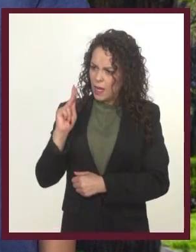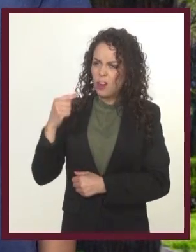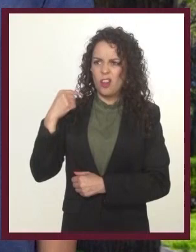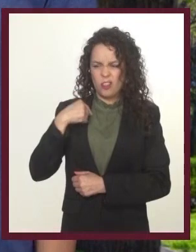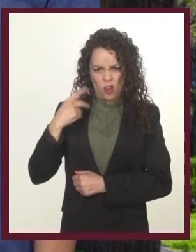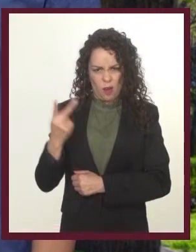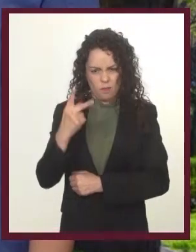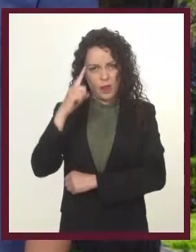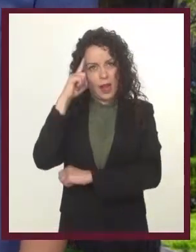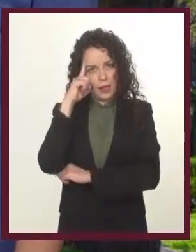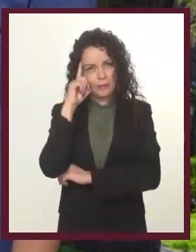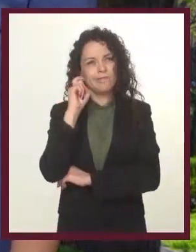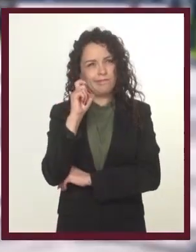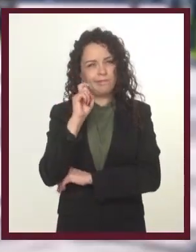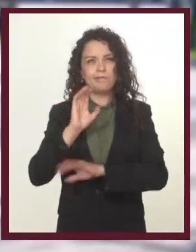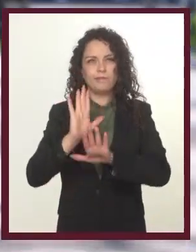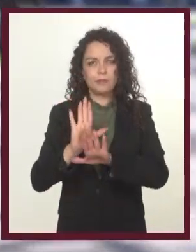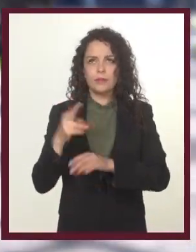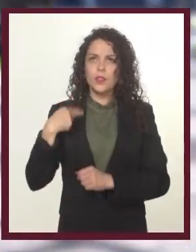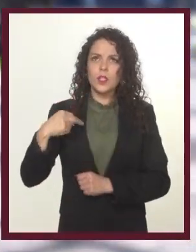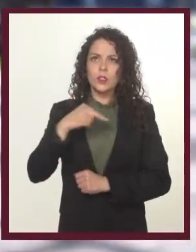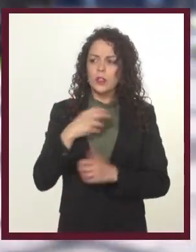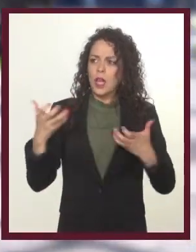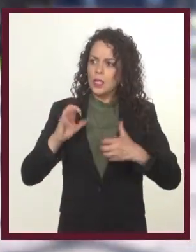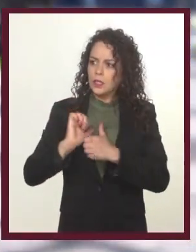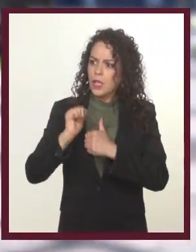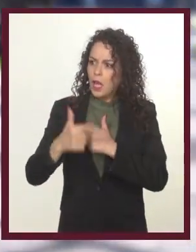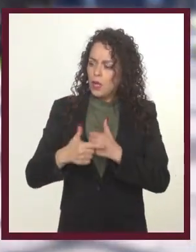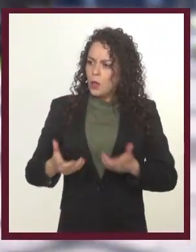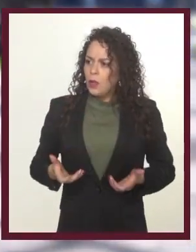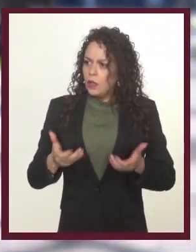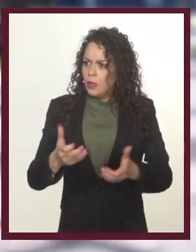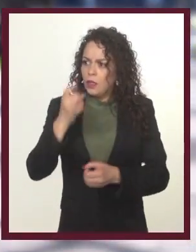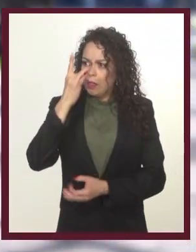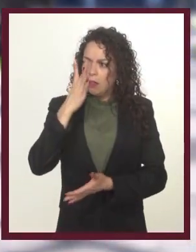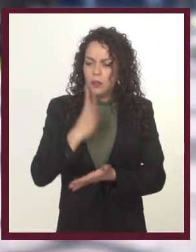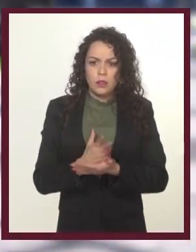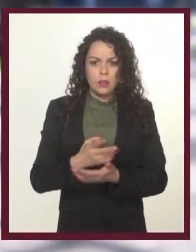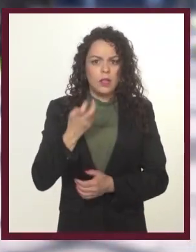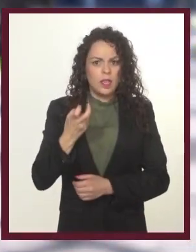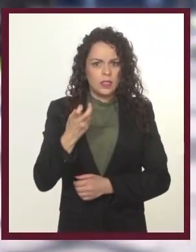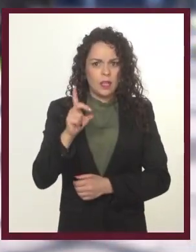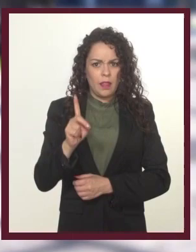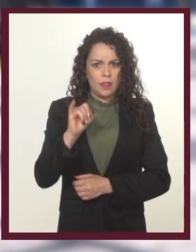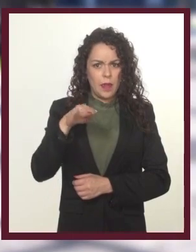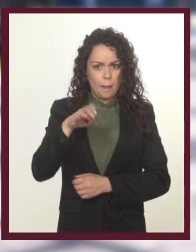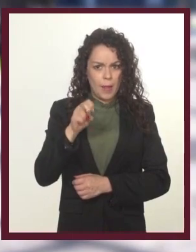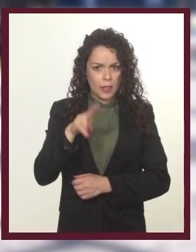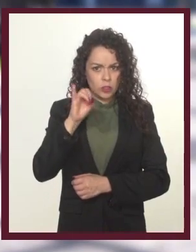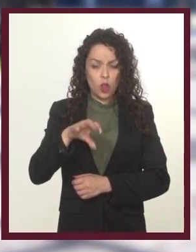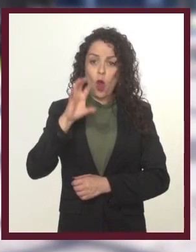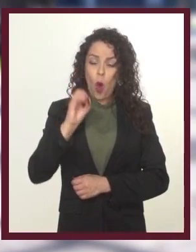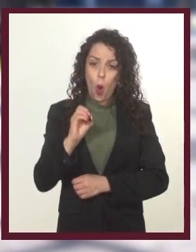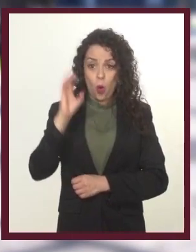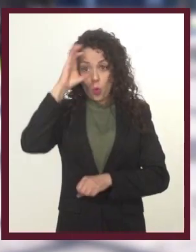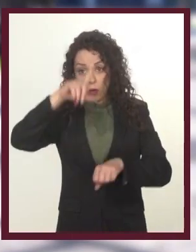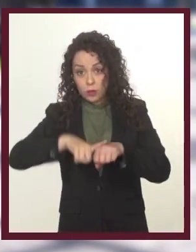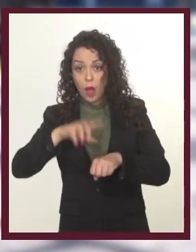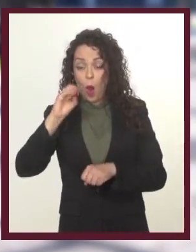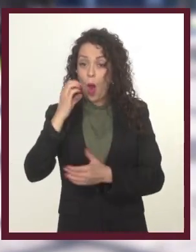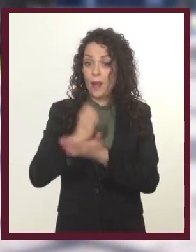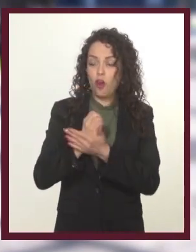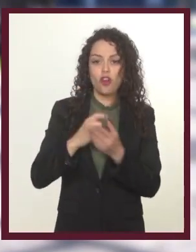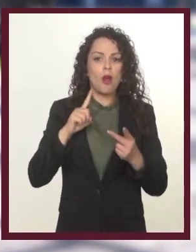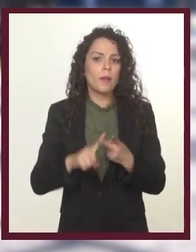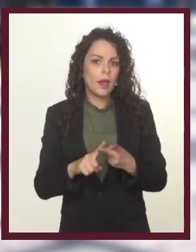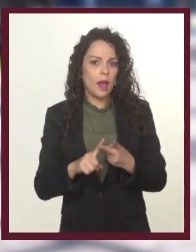Pero mi siguiente pregunta sería, ¿algo que hacemos en el espacio público solo tiene una sola de esas dimensiones? ¿O es cultural